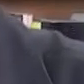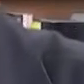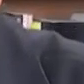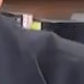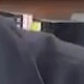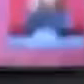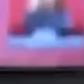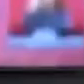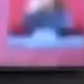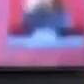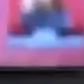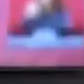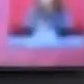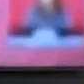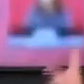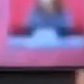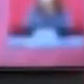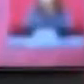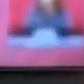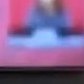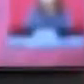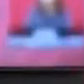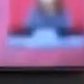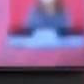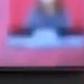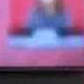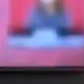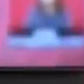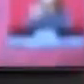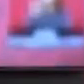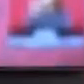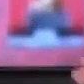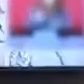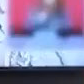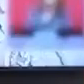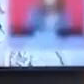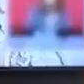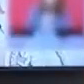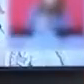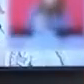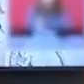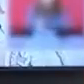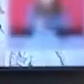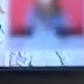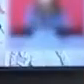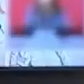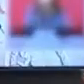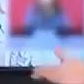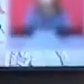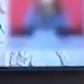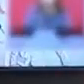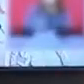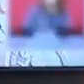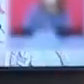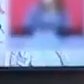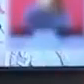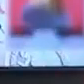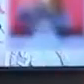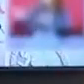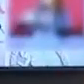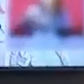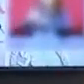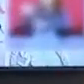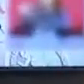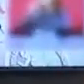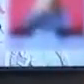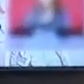determinantes en la estrategia política de López Obrador, el Tren Maya, el canal transísmico, en fin, se trata de generar empleo.